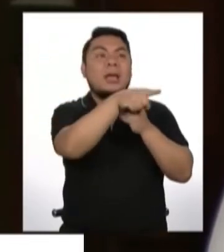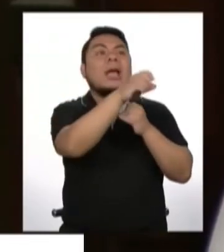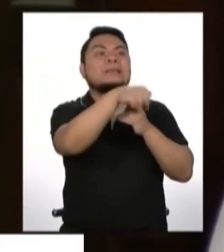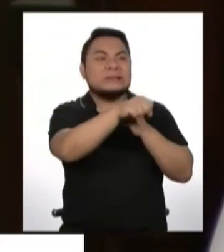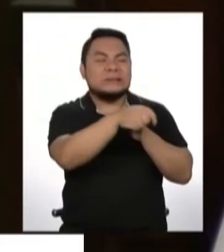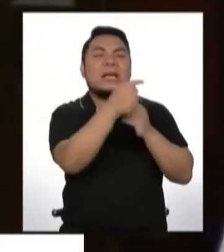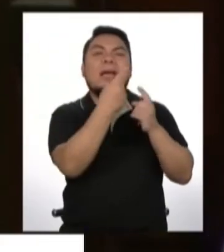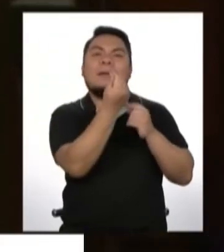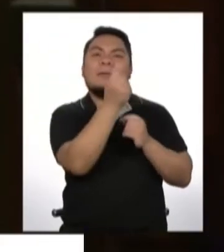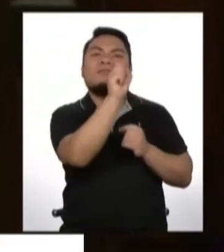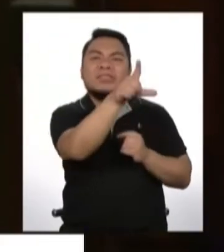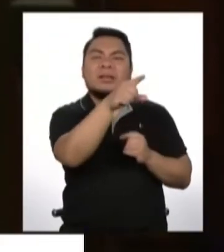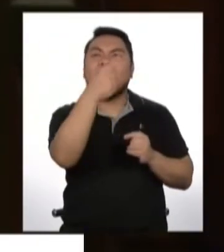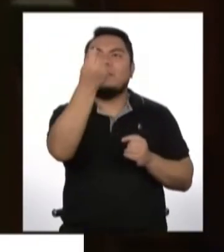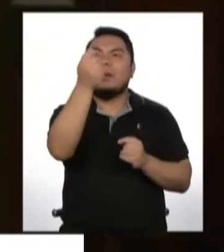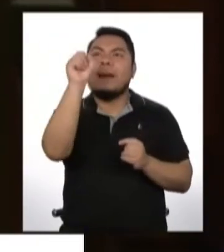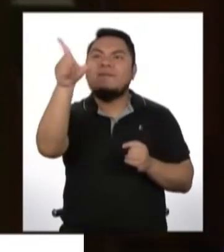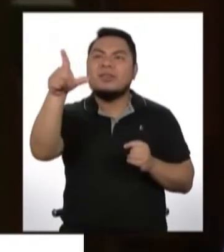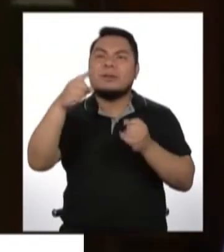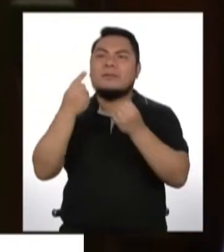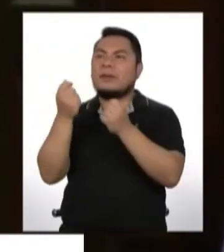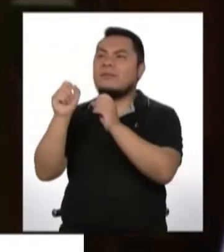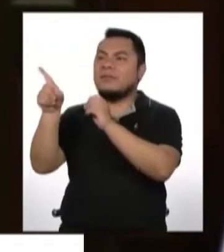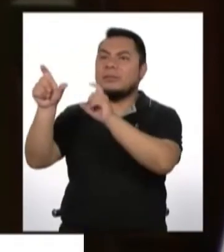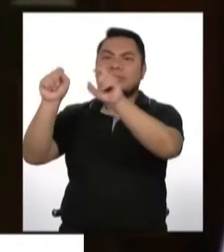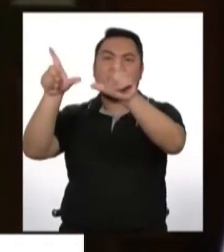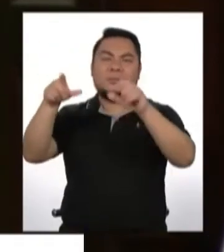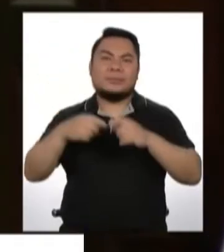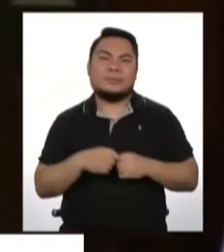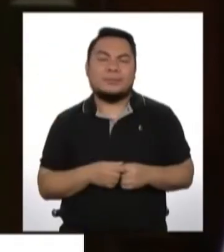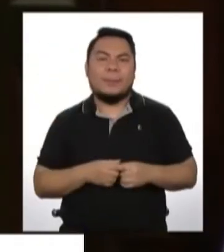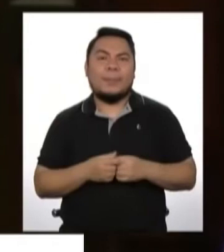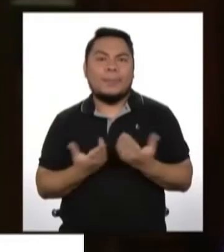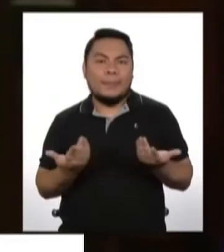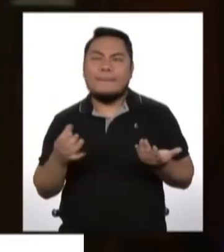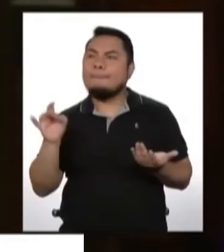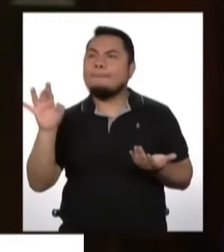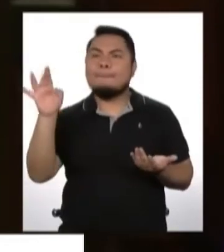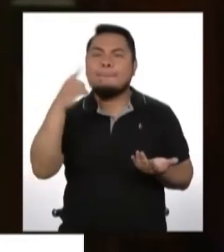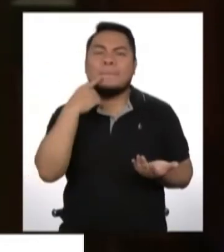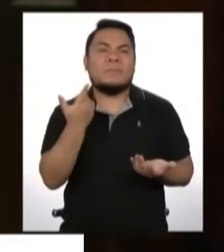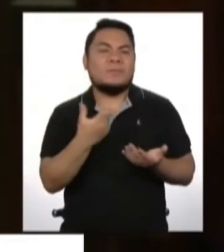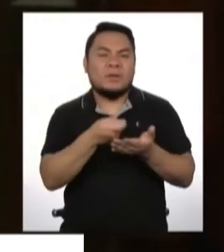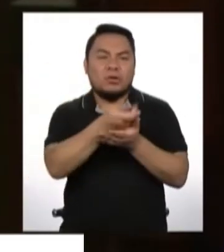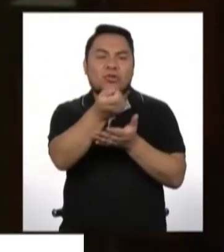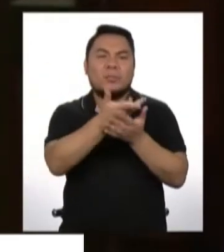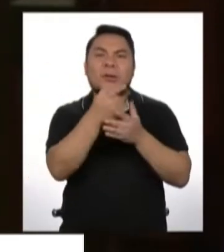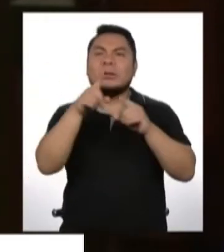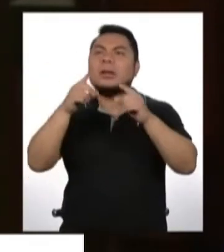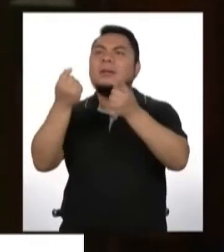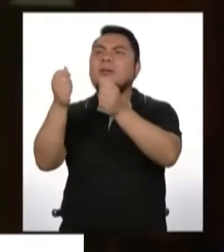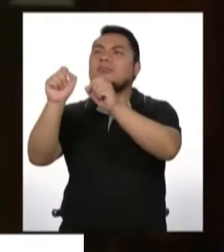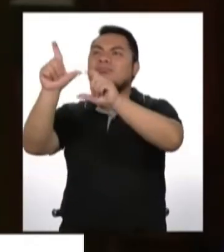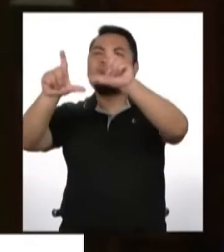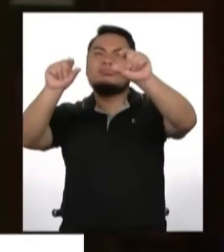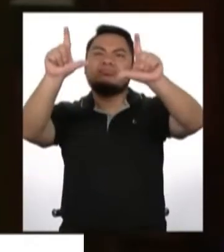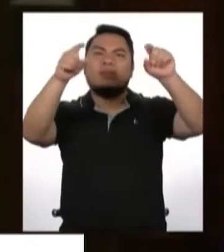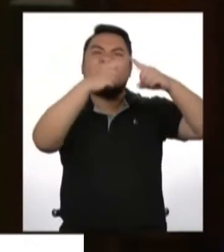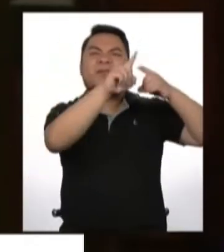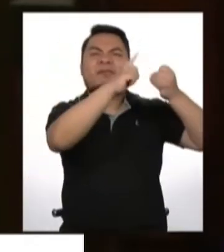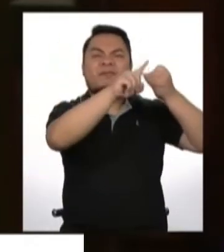en distintas presentaciones, en jarabe, en pastilla, en inyección, para que podamos tener